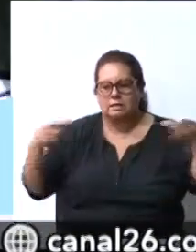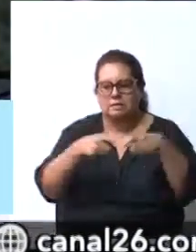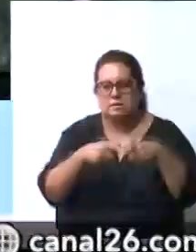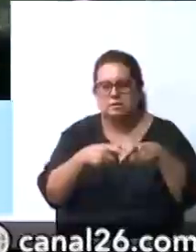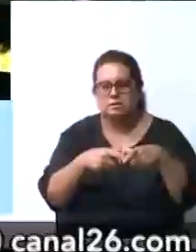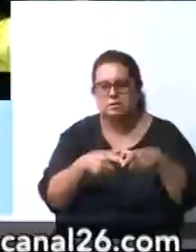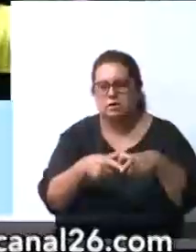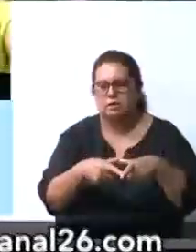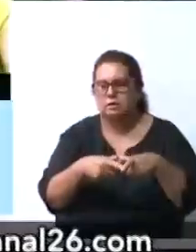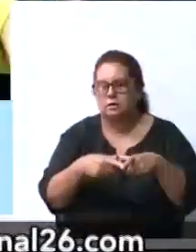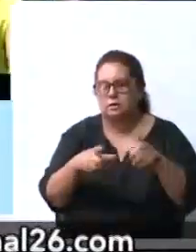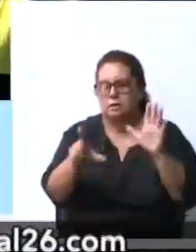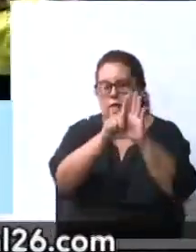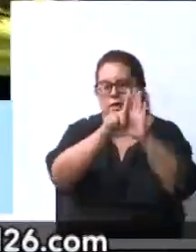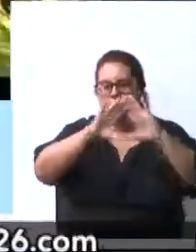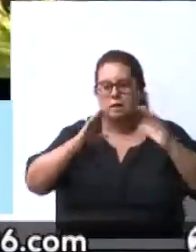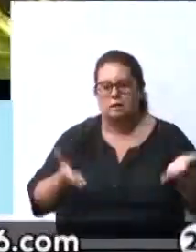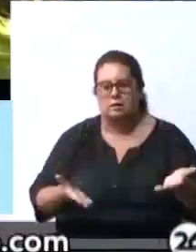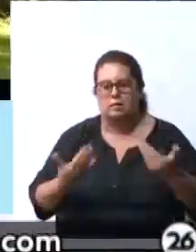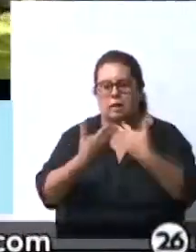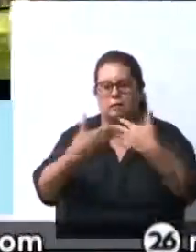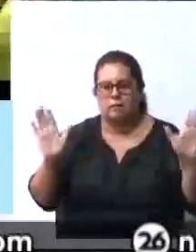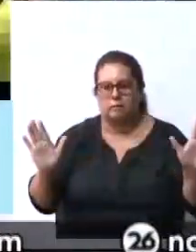el poder del cambio.